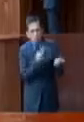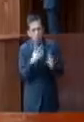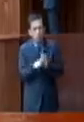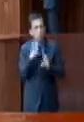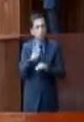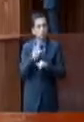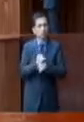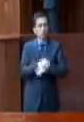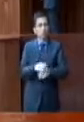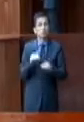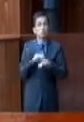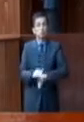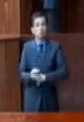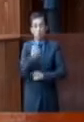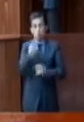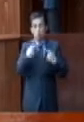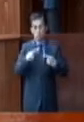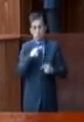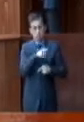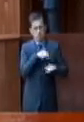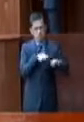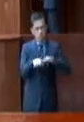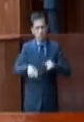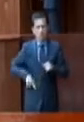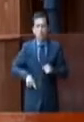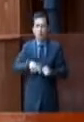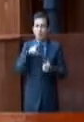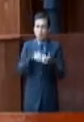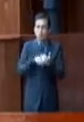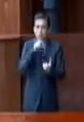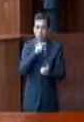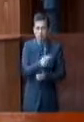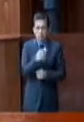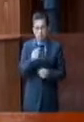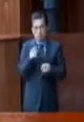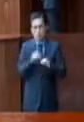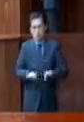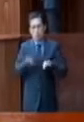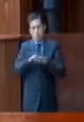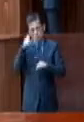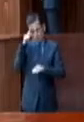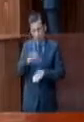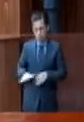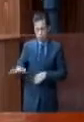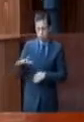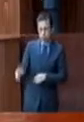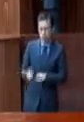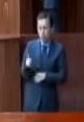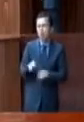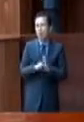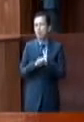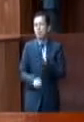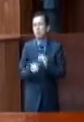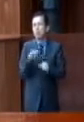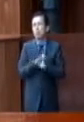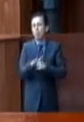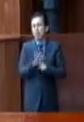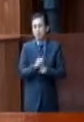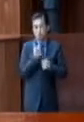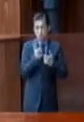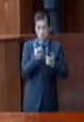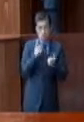relacionada con un personaje público en relación a un tema de absoluto interés público como es el posible manejo y destino de los recursos públicos